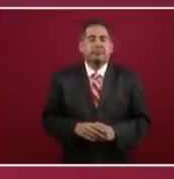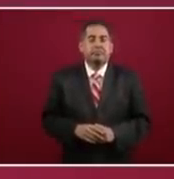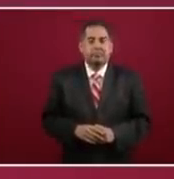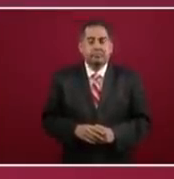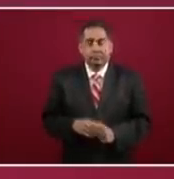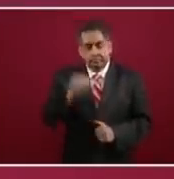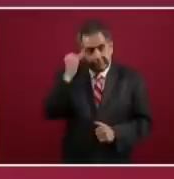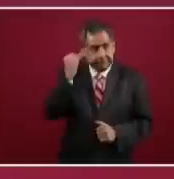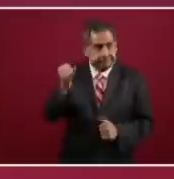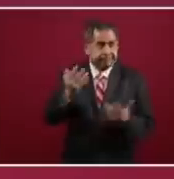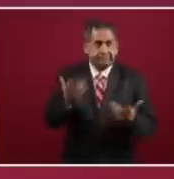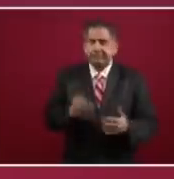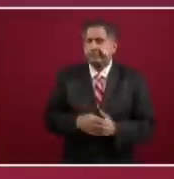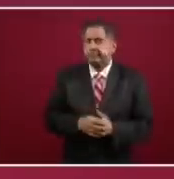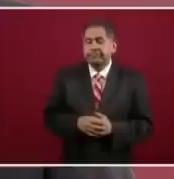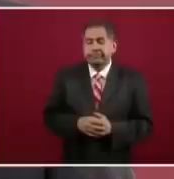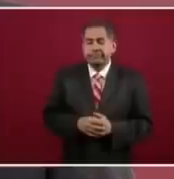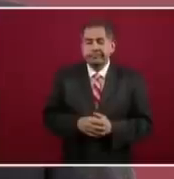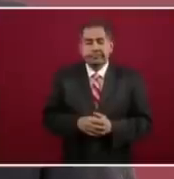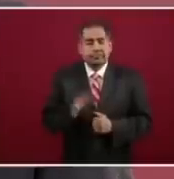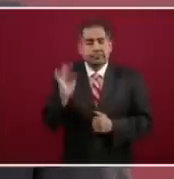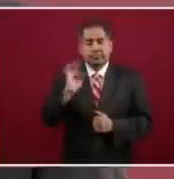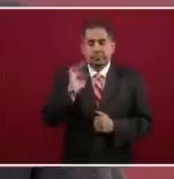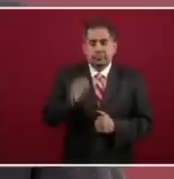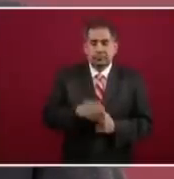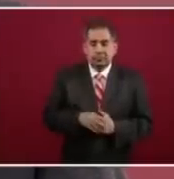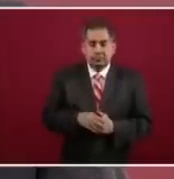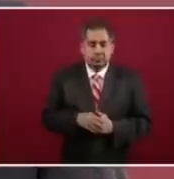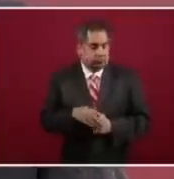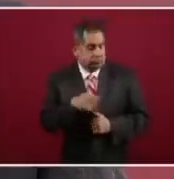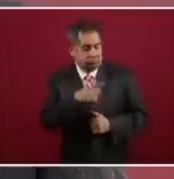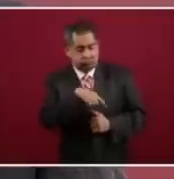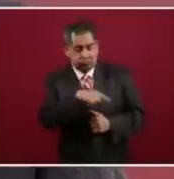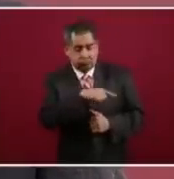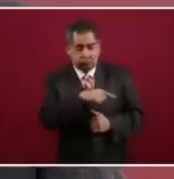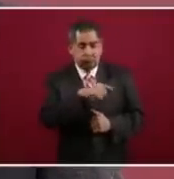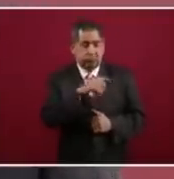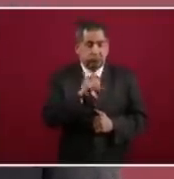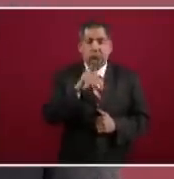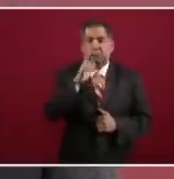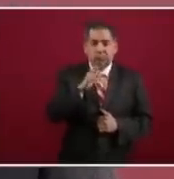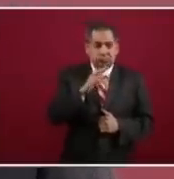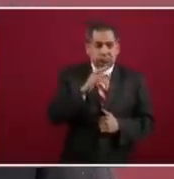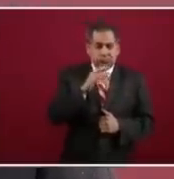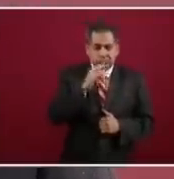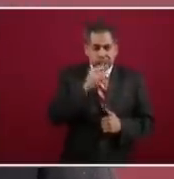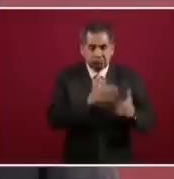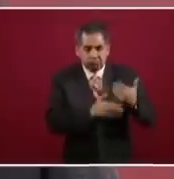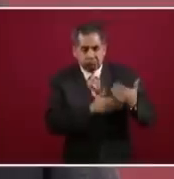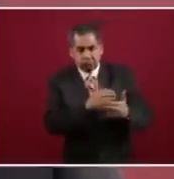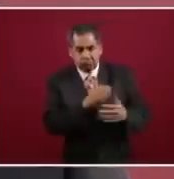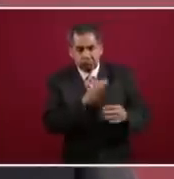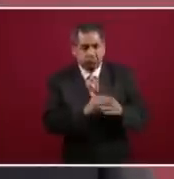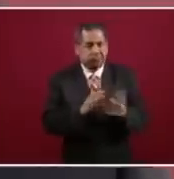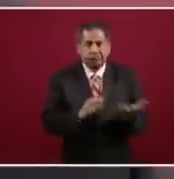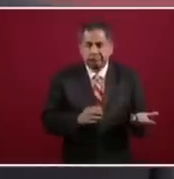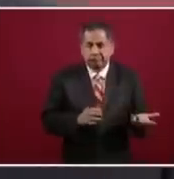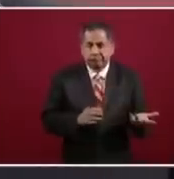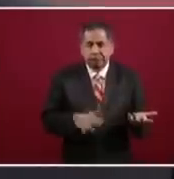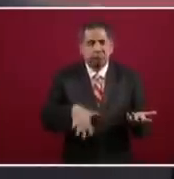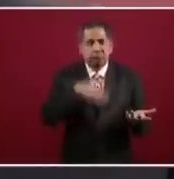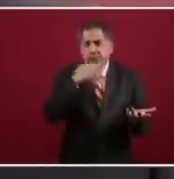imagínese si ellos hubiesen actuado de manera consecuente si no hubiese